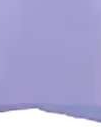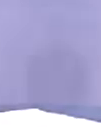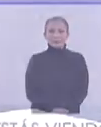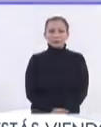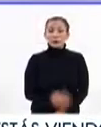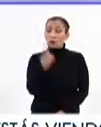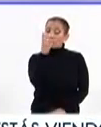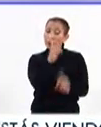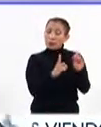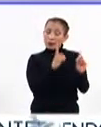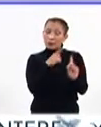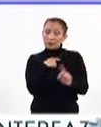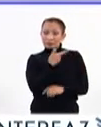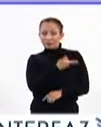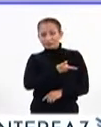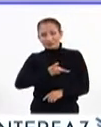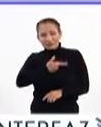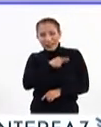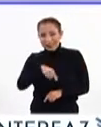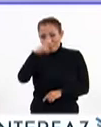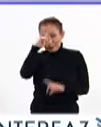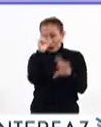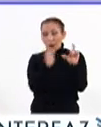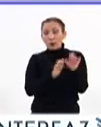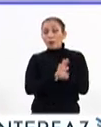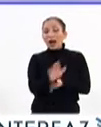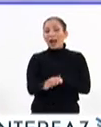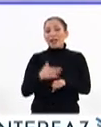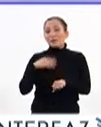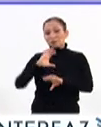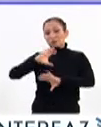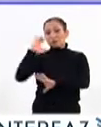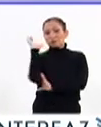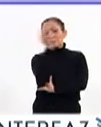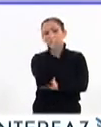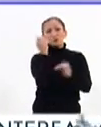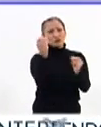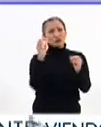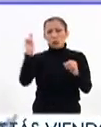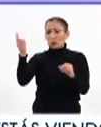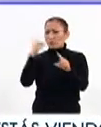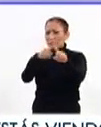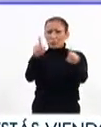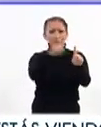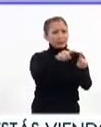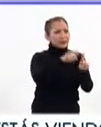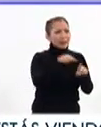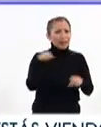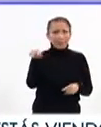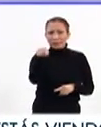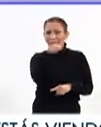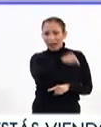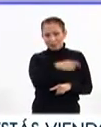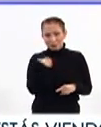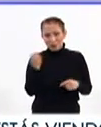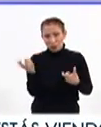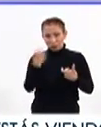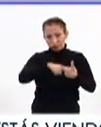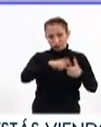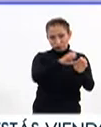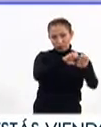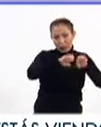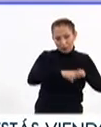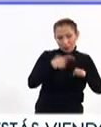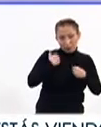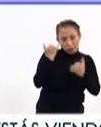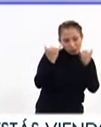Y uno de los deportes más queridos en nuestro país es precisamente el fútbol americano. Muchas universidades forman parte de